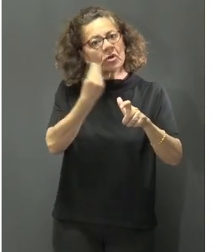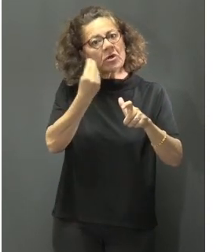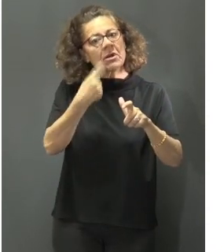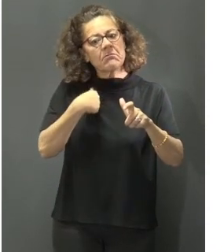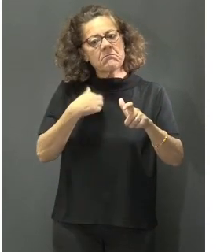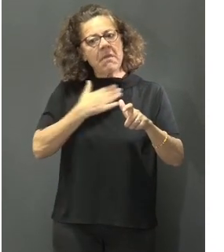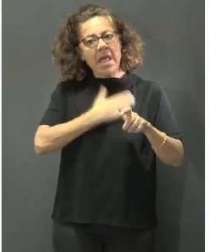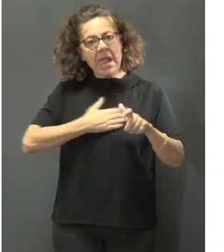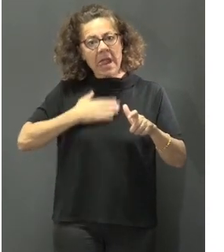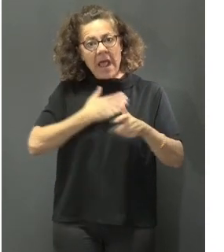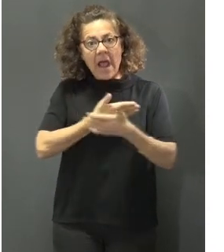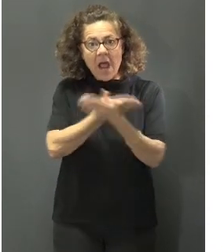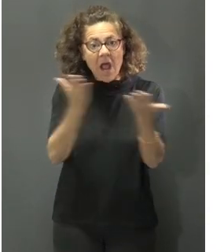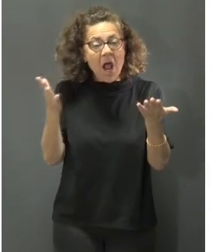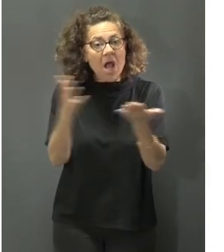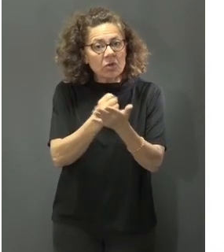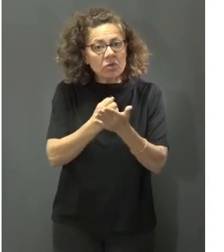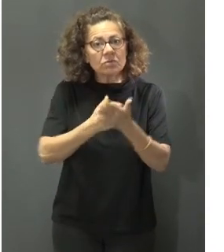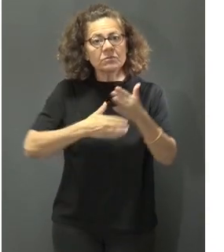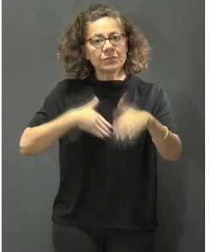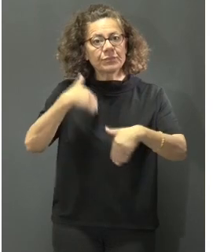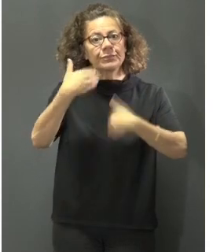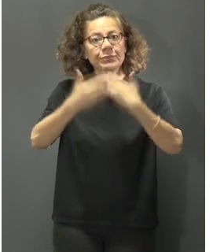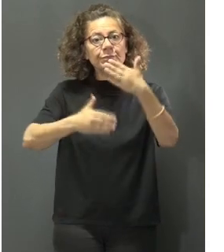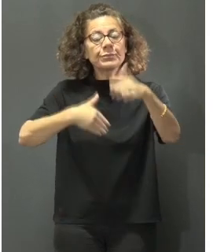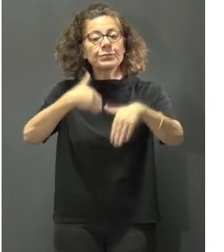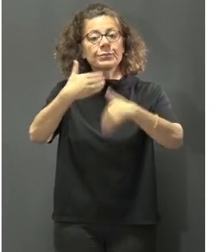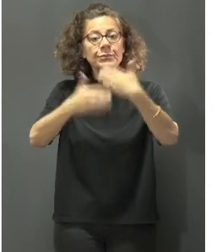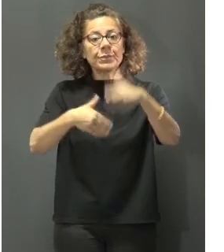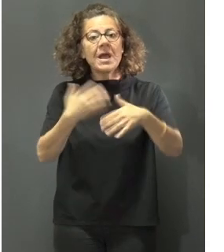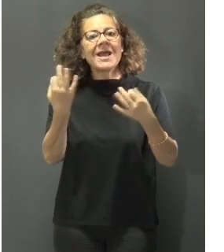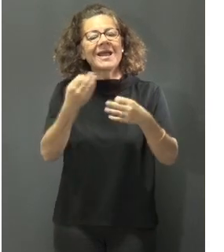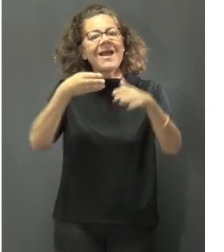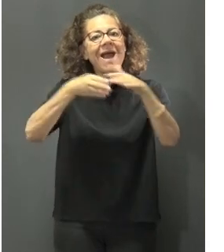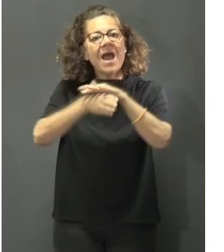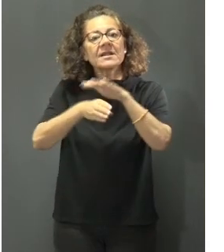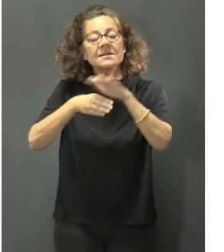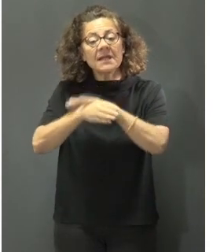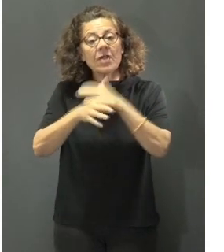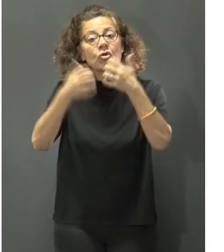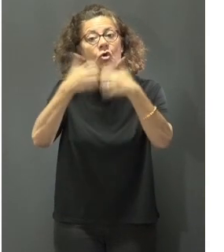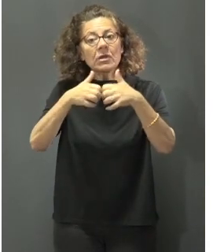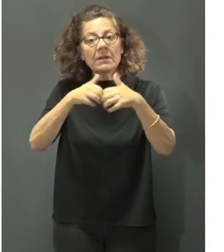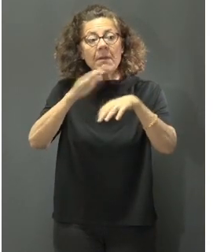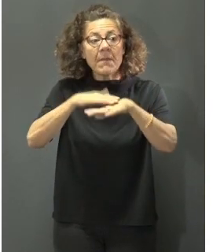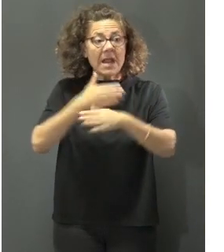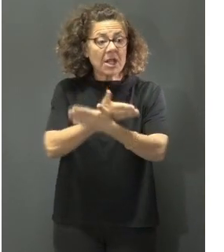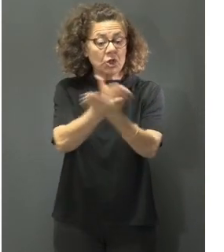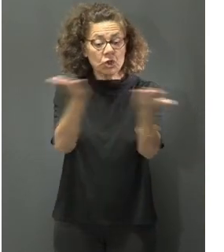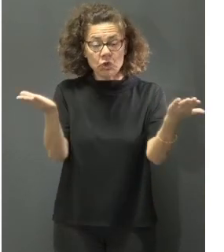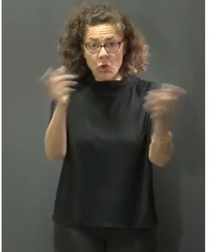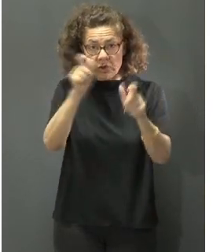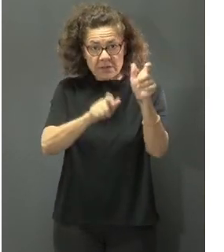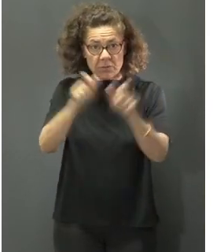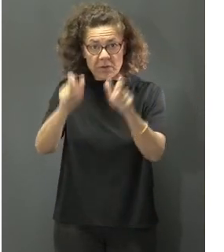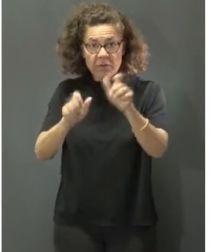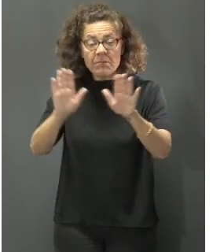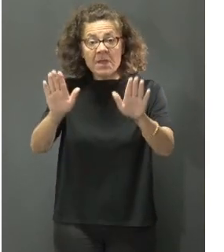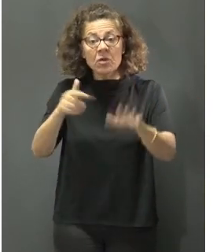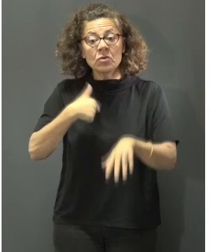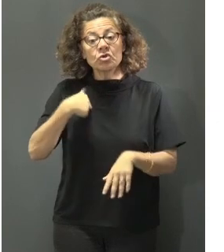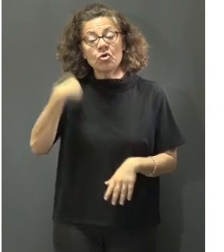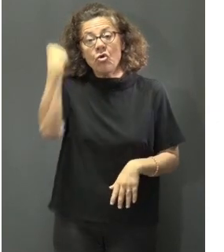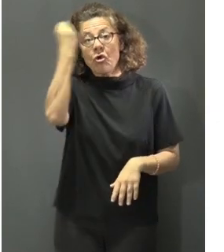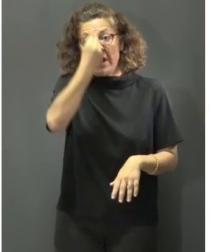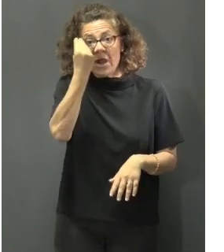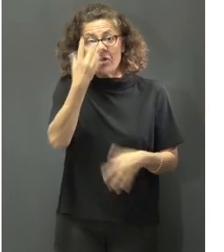beneficiar a todos, pues ir avanzando en lo que sería accesibilidad cognitiva para toda la población. Pero yo creo